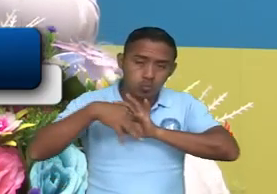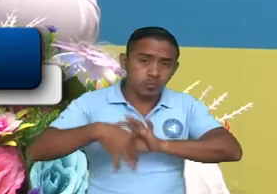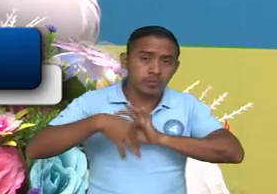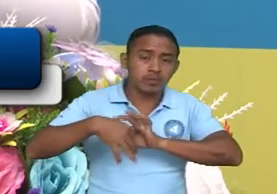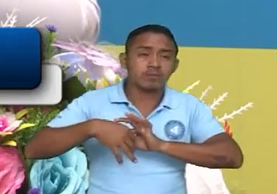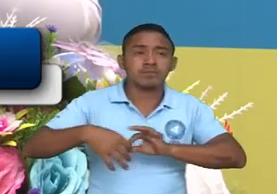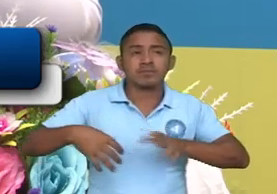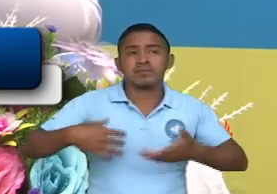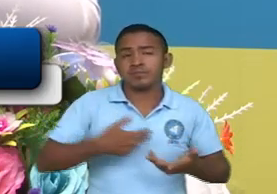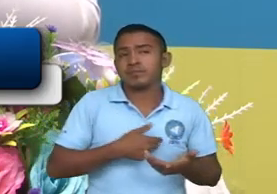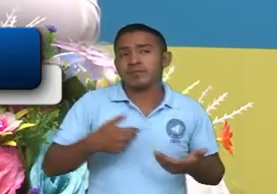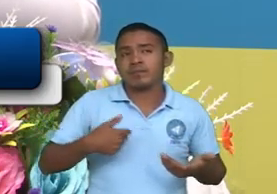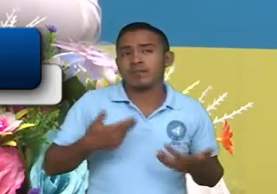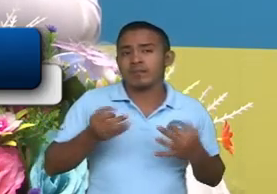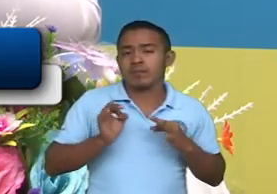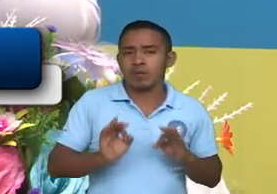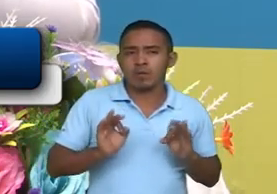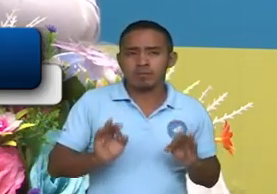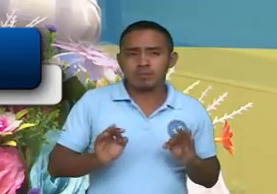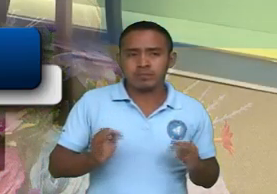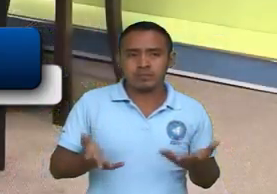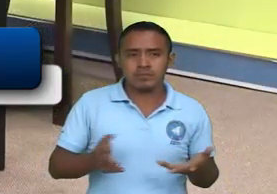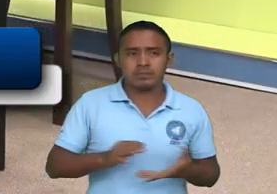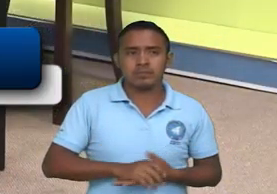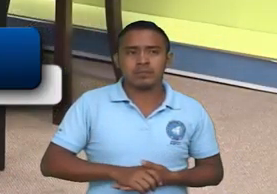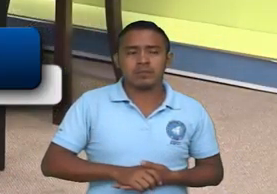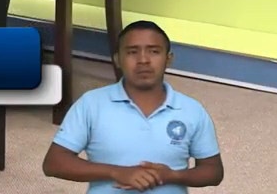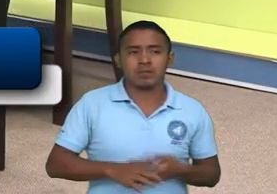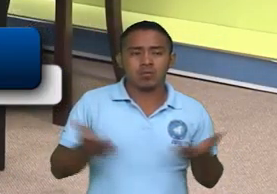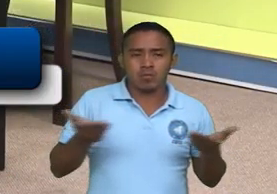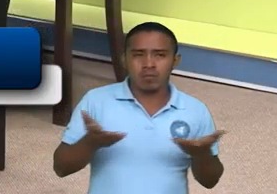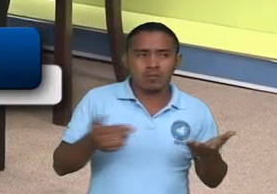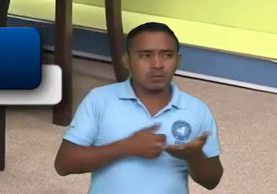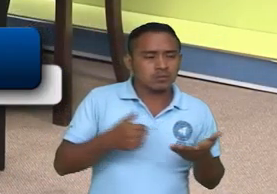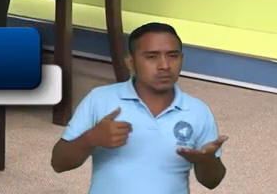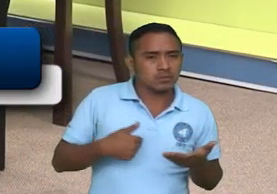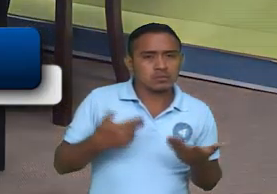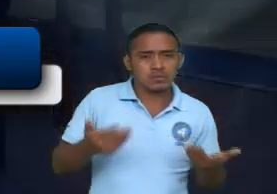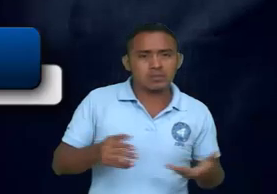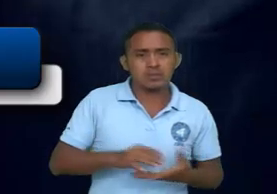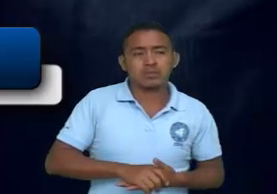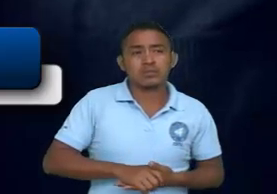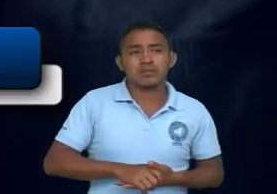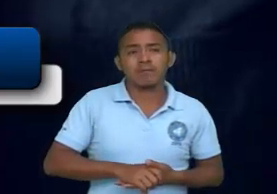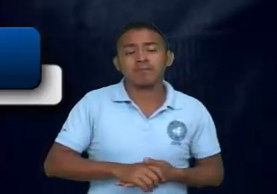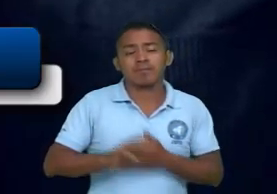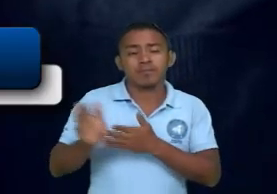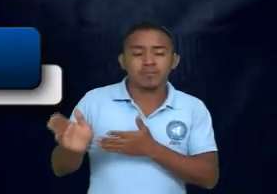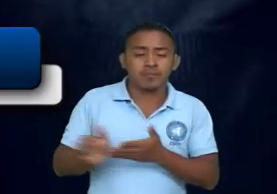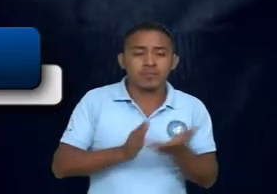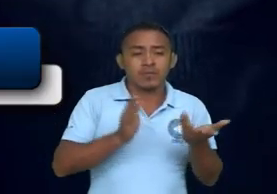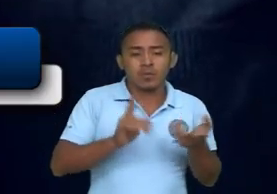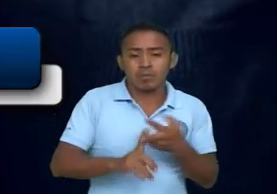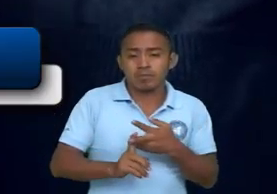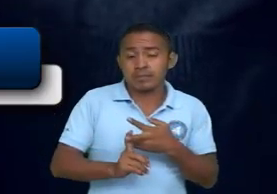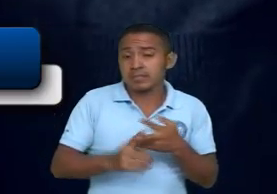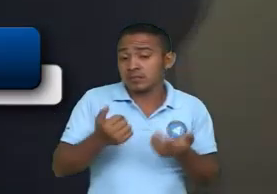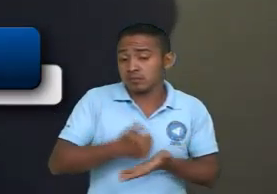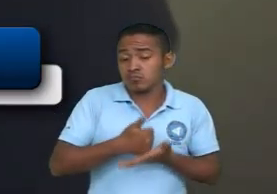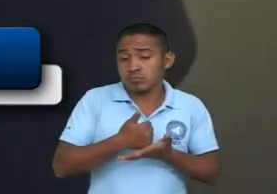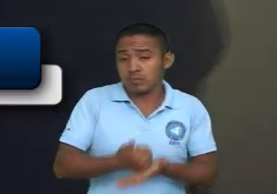ideal, la lactancia materna, que es lo que siempre hemos mencionado como un factor protector, porque ayuda a la parte